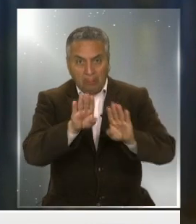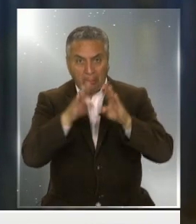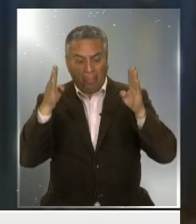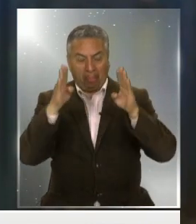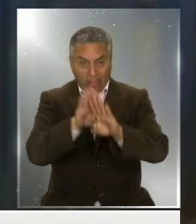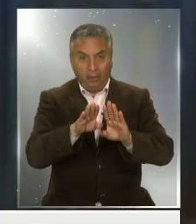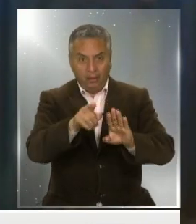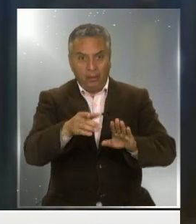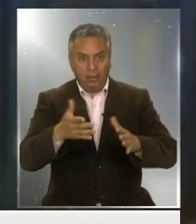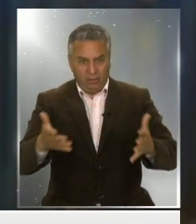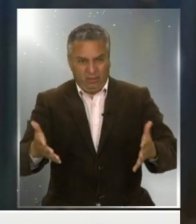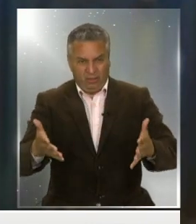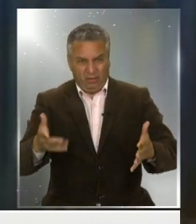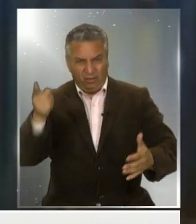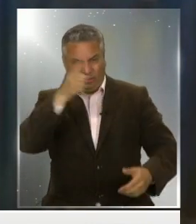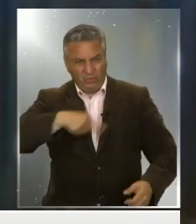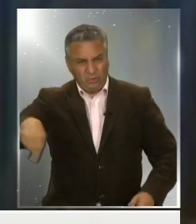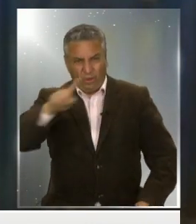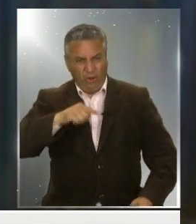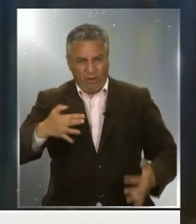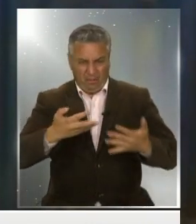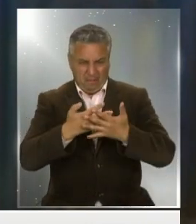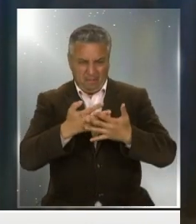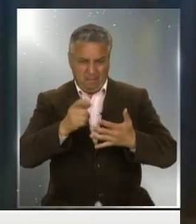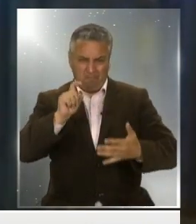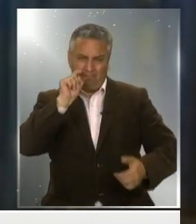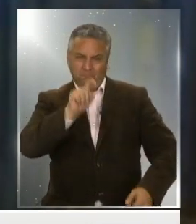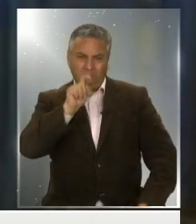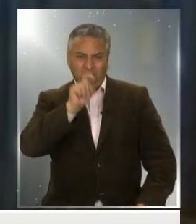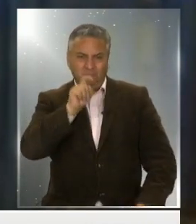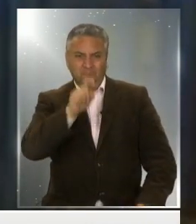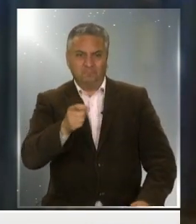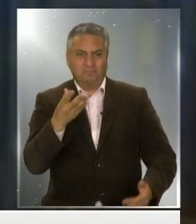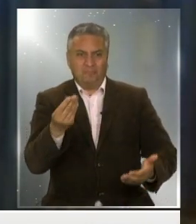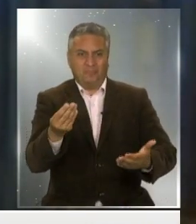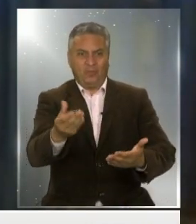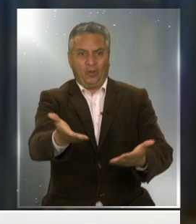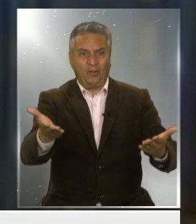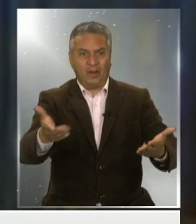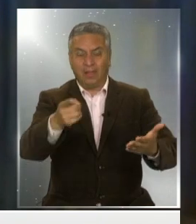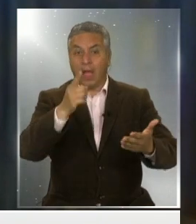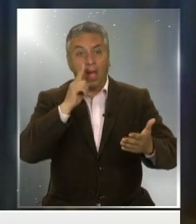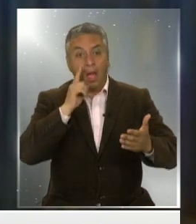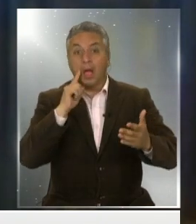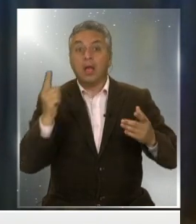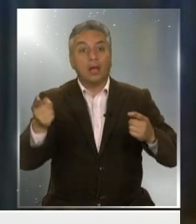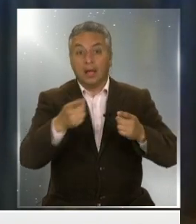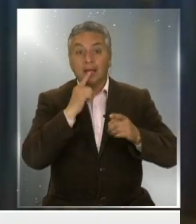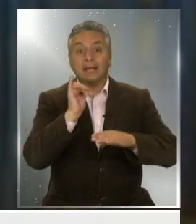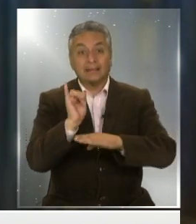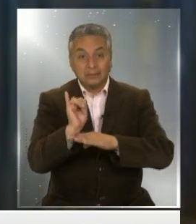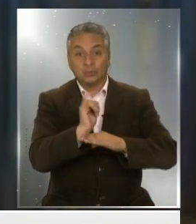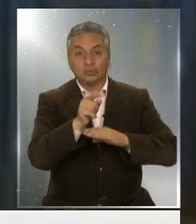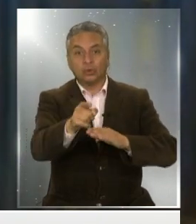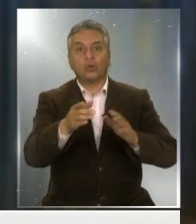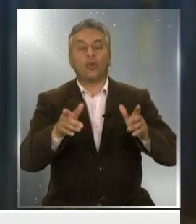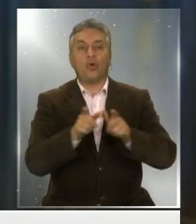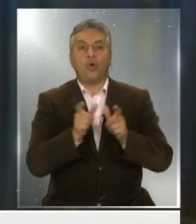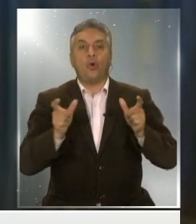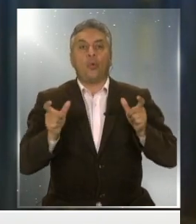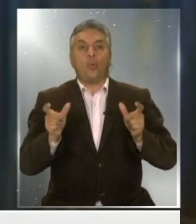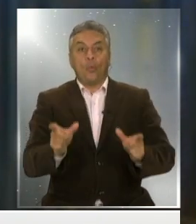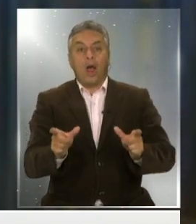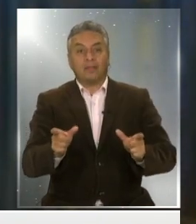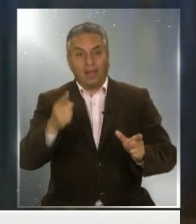lo que fue duramente cuestionado en redes sociales. Sin embargo, la institución aseguró que el personal de guardia instó en una